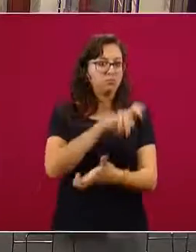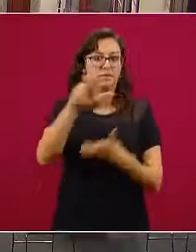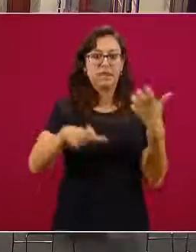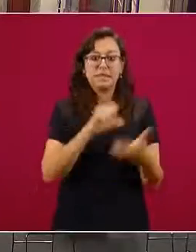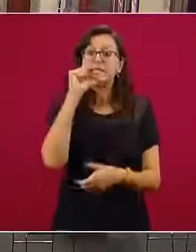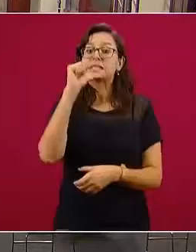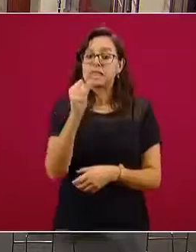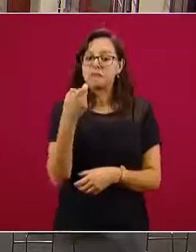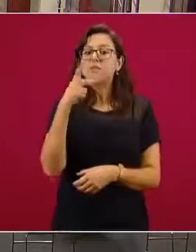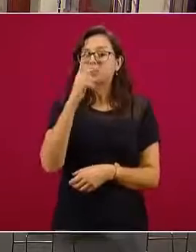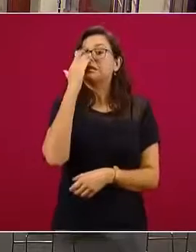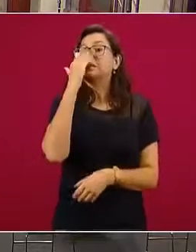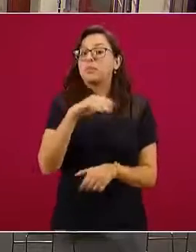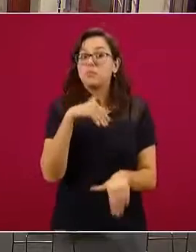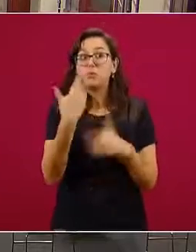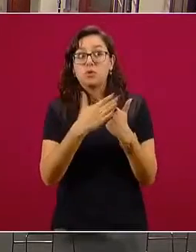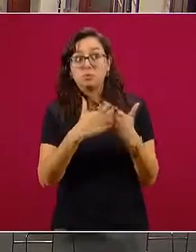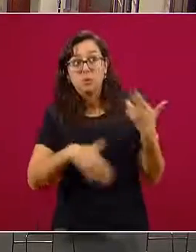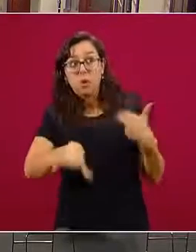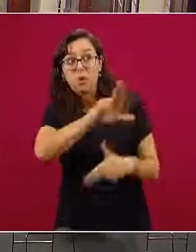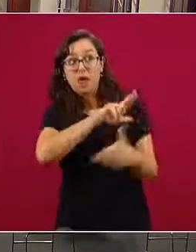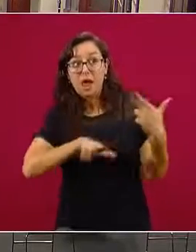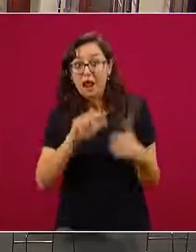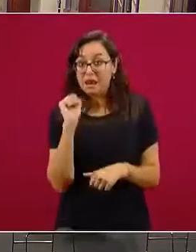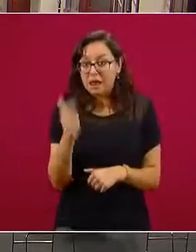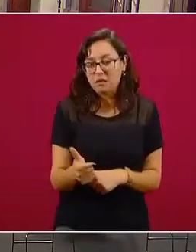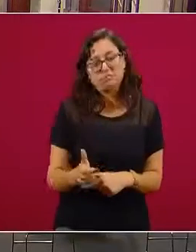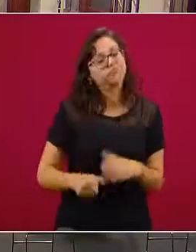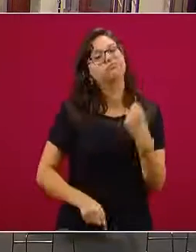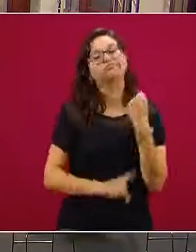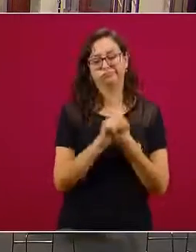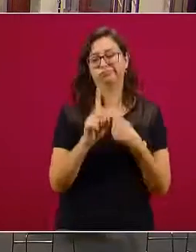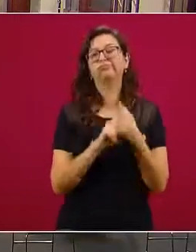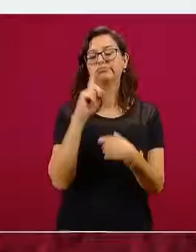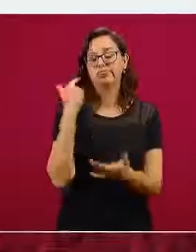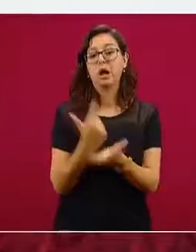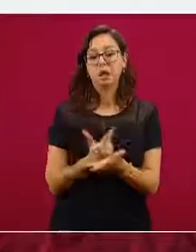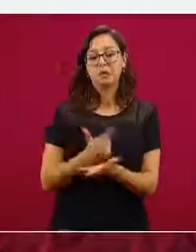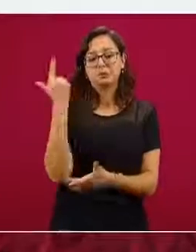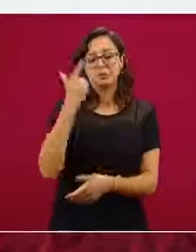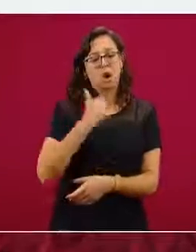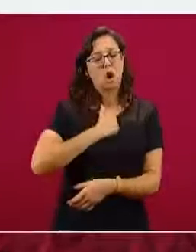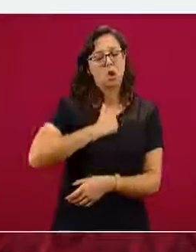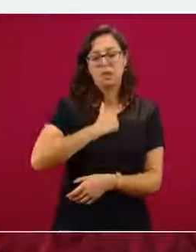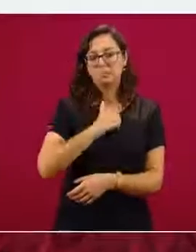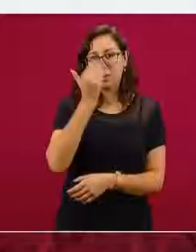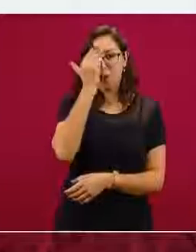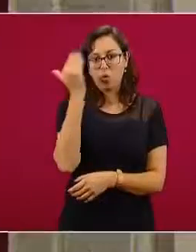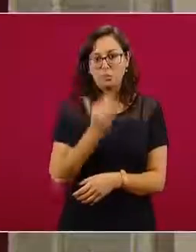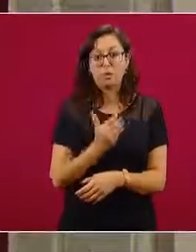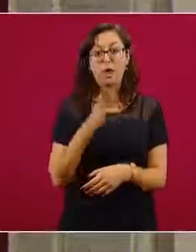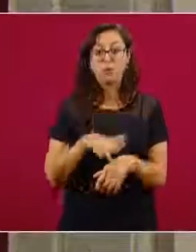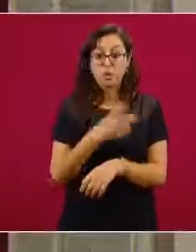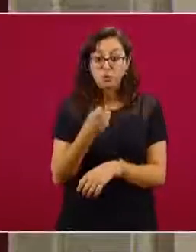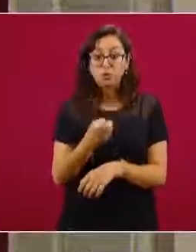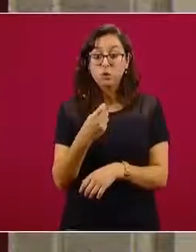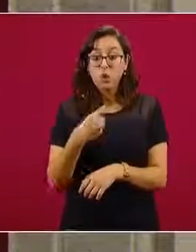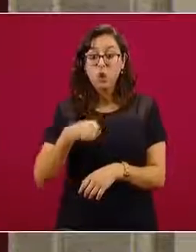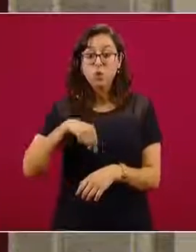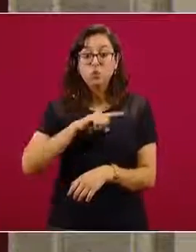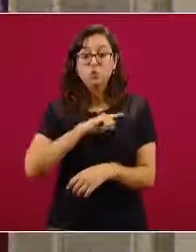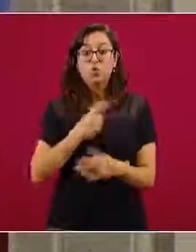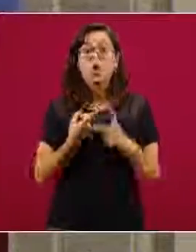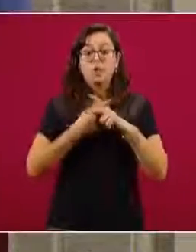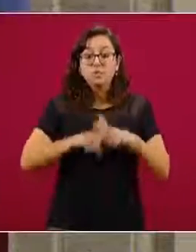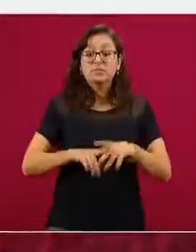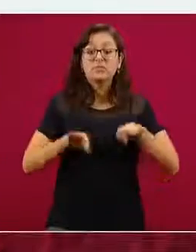tipo, pero sabemos que es un problema latente y que cuando ocurra pues va a ser una catástrofe. Entonces, estamos trabajando, por un lado, para